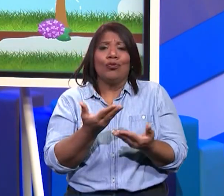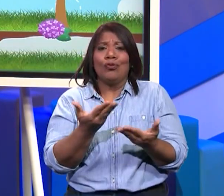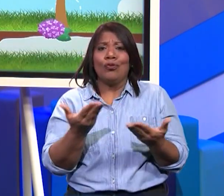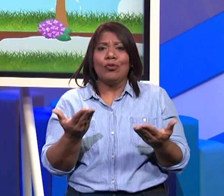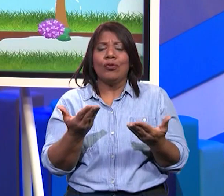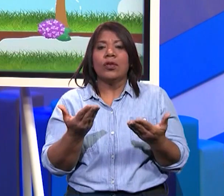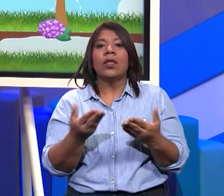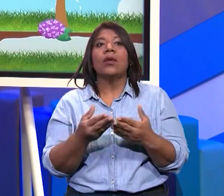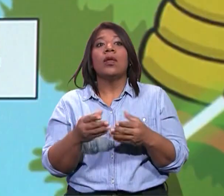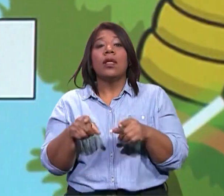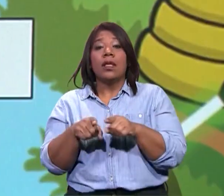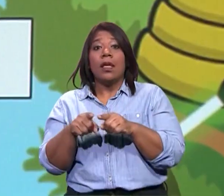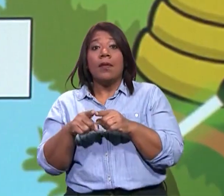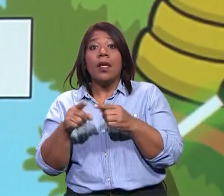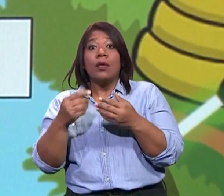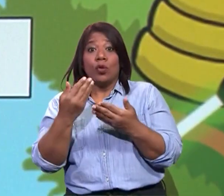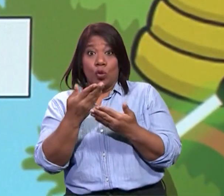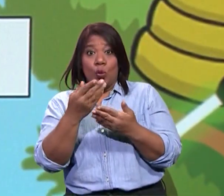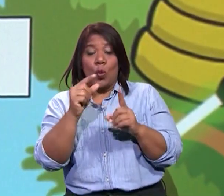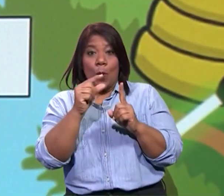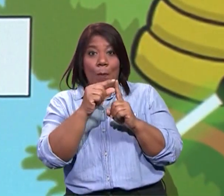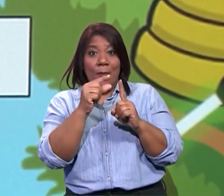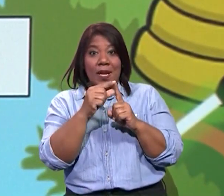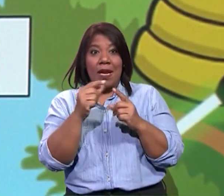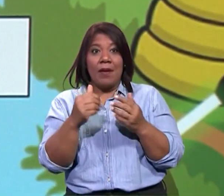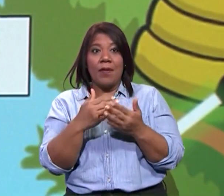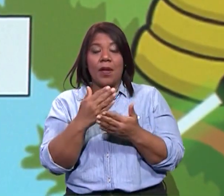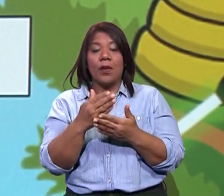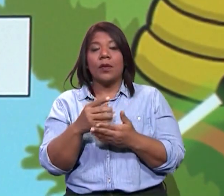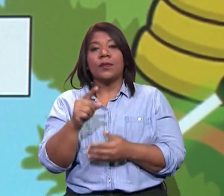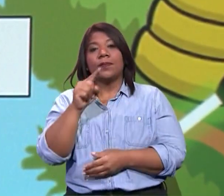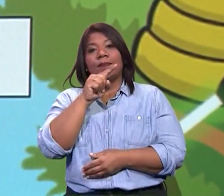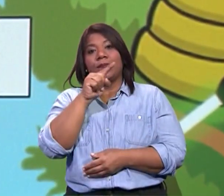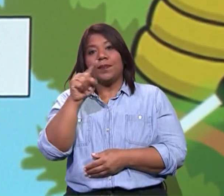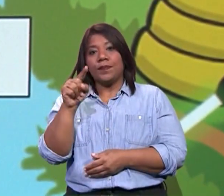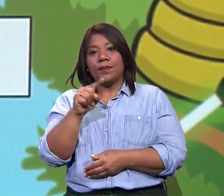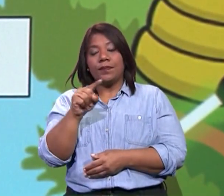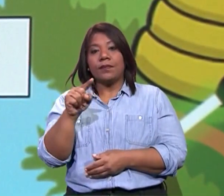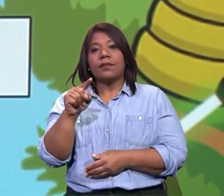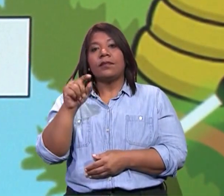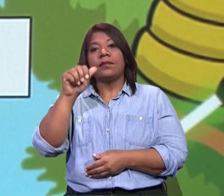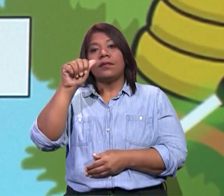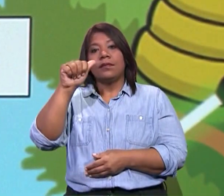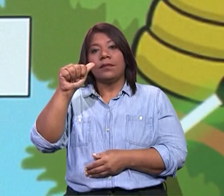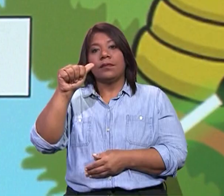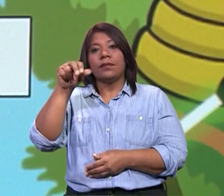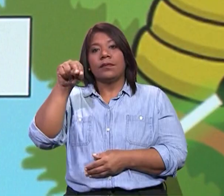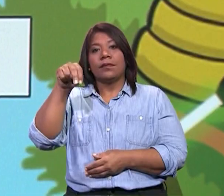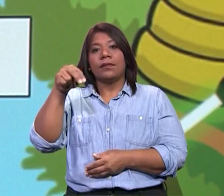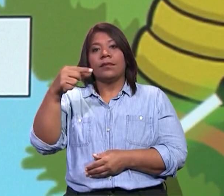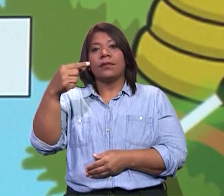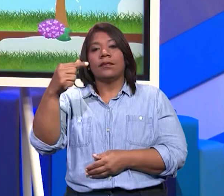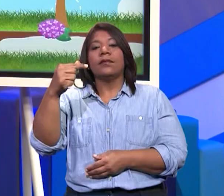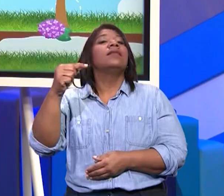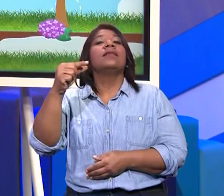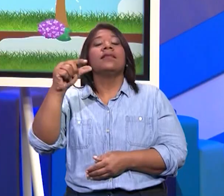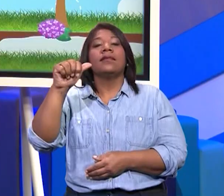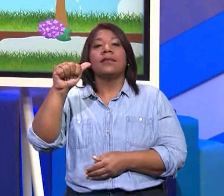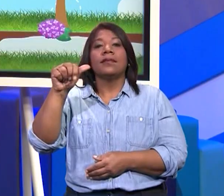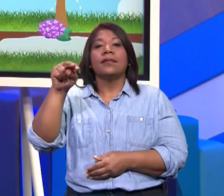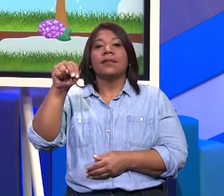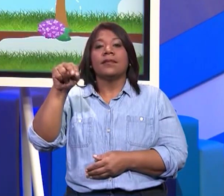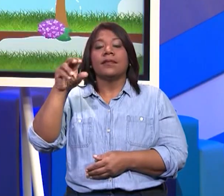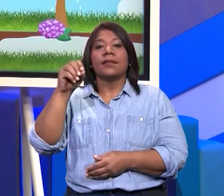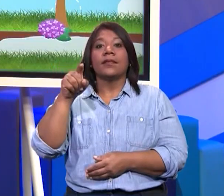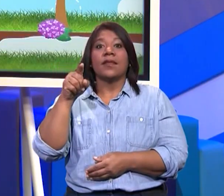tenemos un término nuevo y me gustaría que lo anotaran, los zánganos, ¿sí? Las abejas zánganos. ¿Por qué se le llama así? Estos